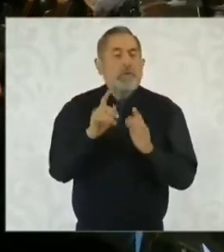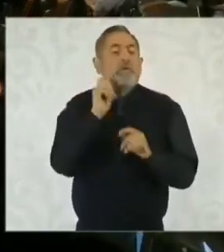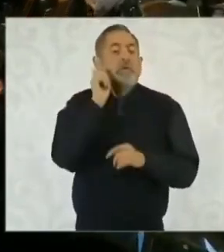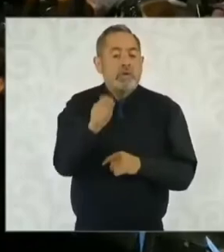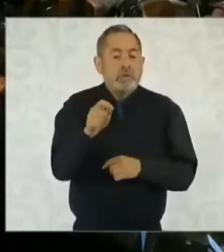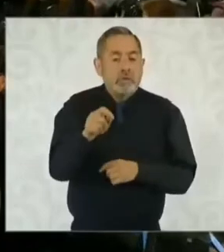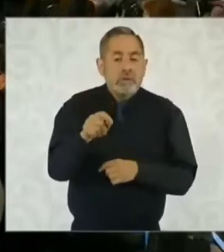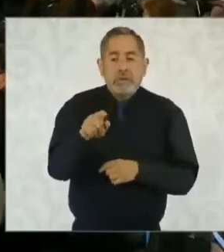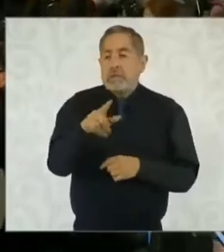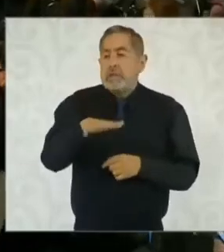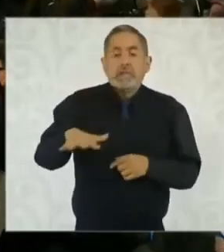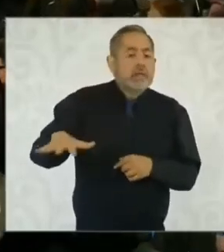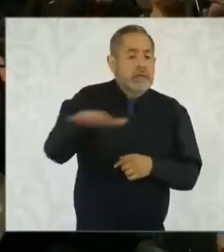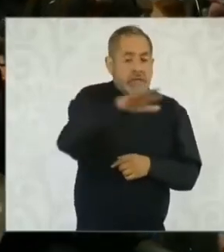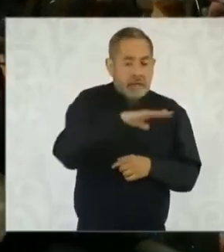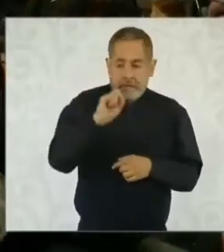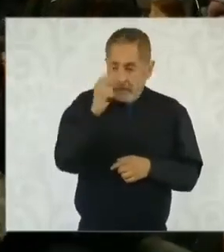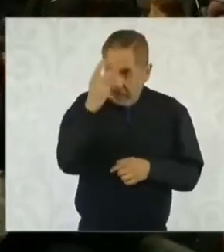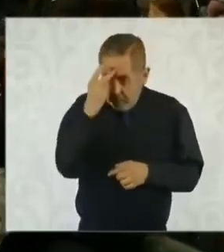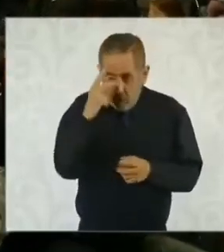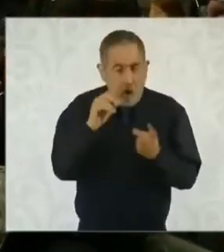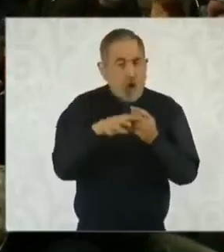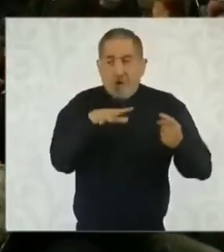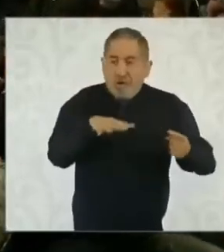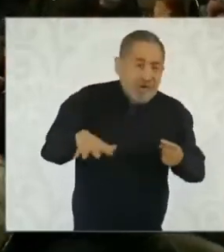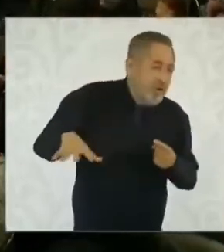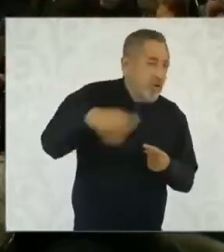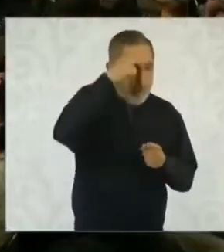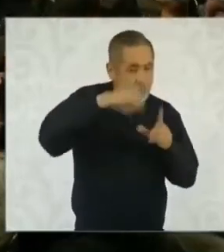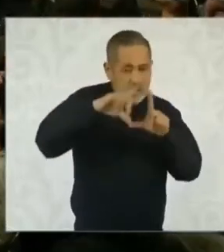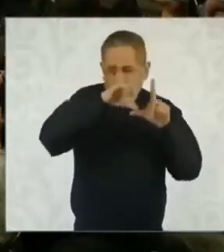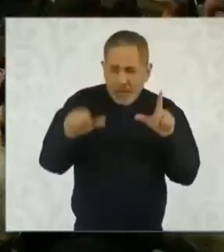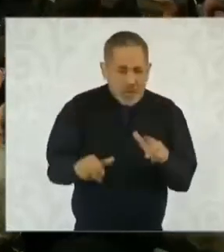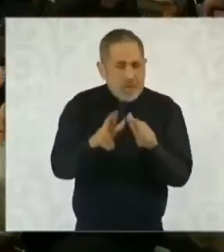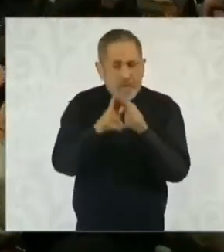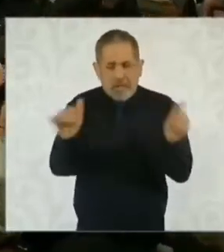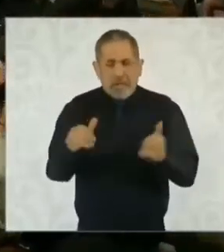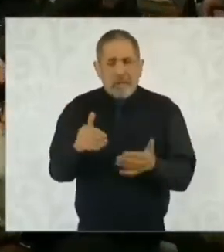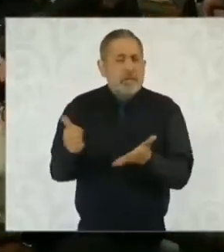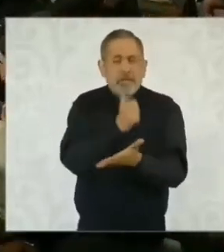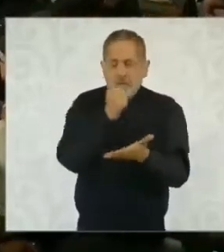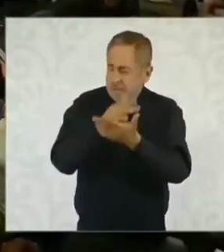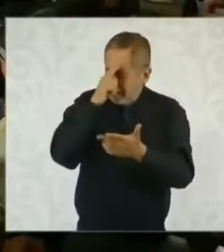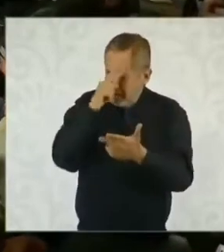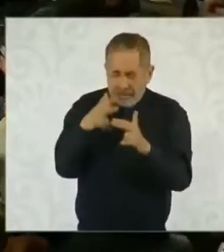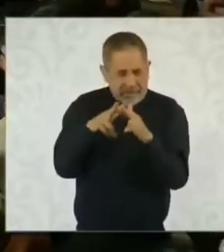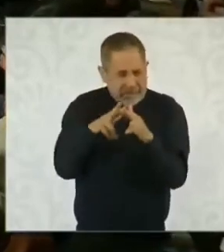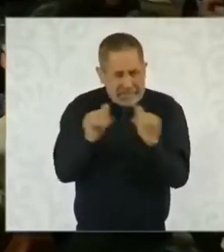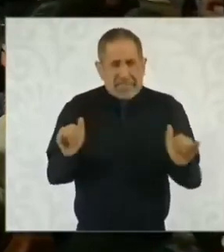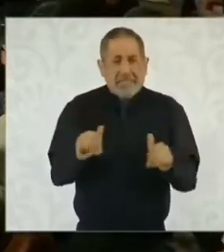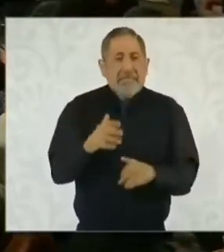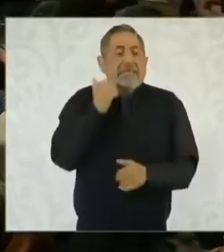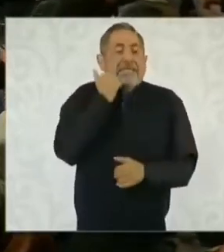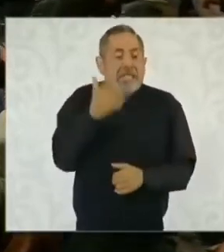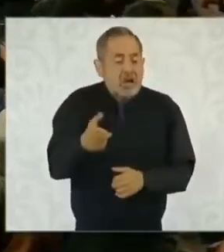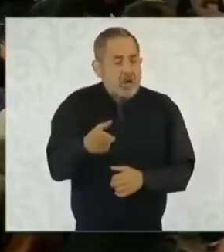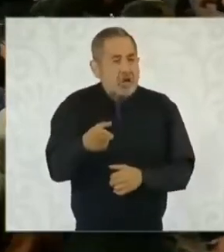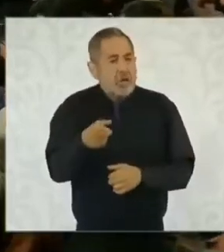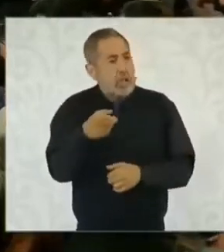Luis Potosí, ni de ningún estado de la República, ni de la Ciudad de México, le